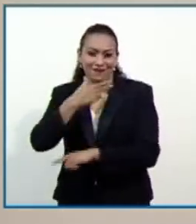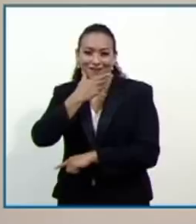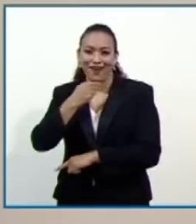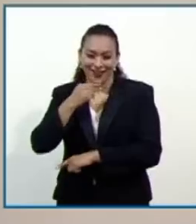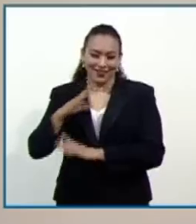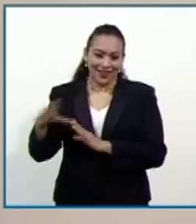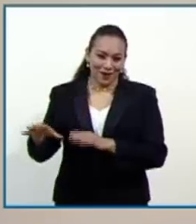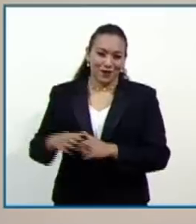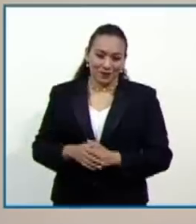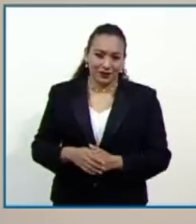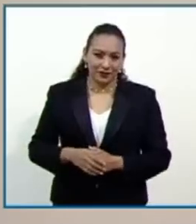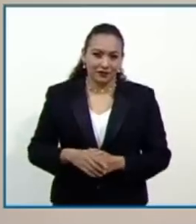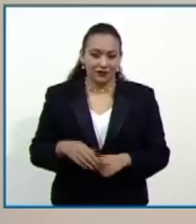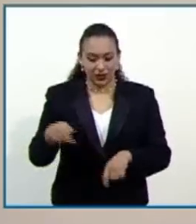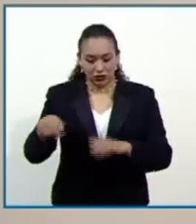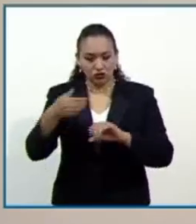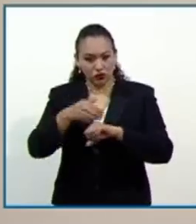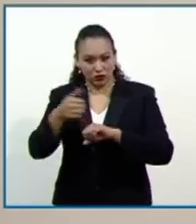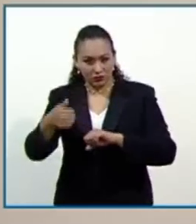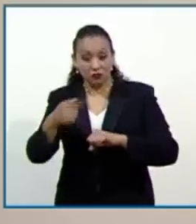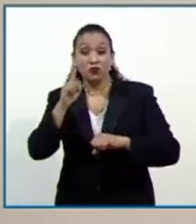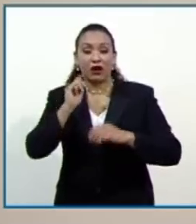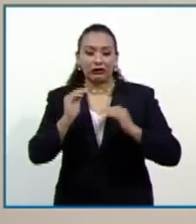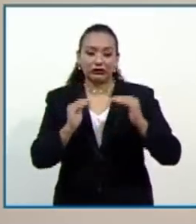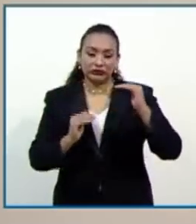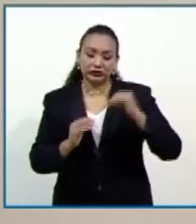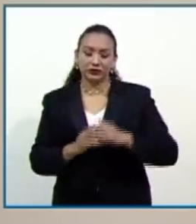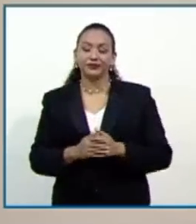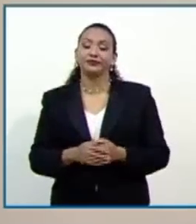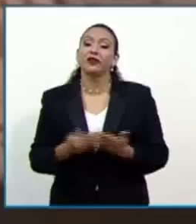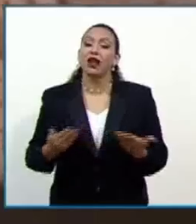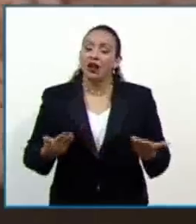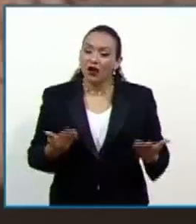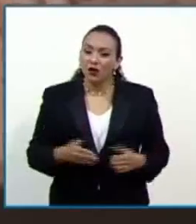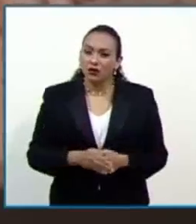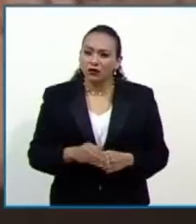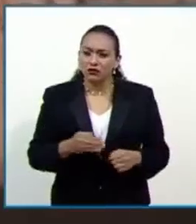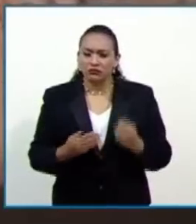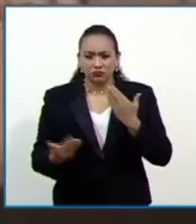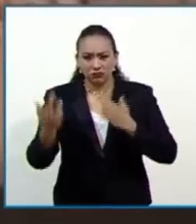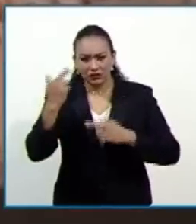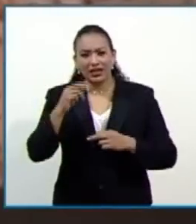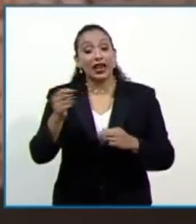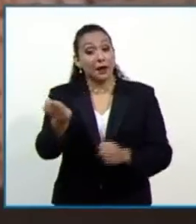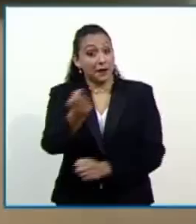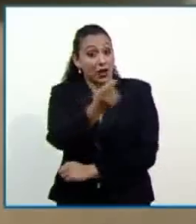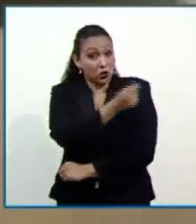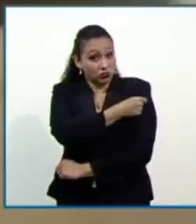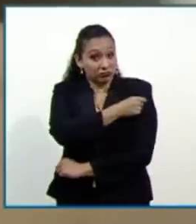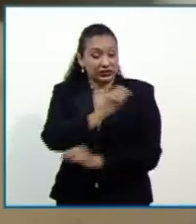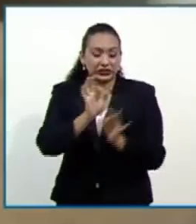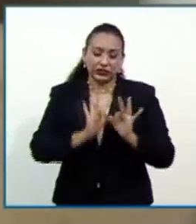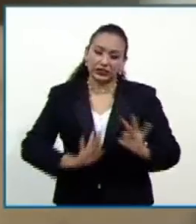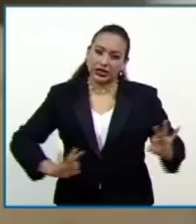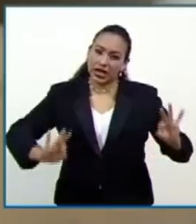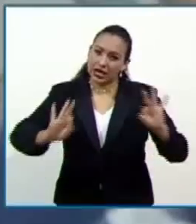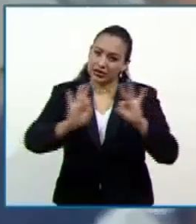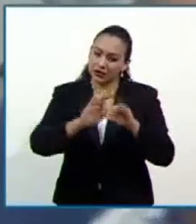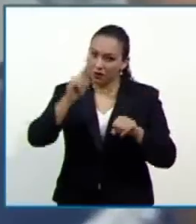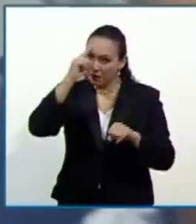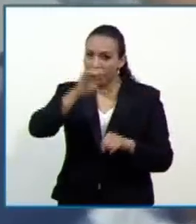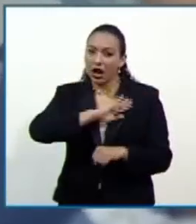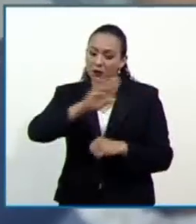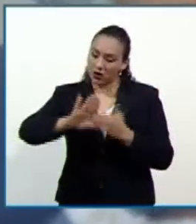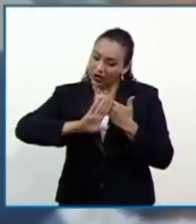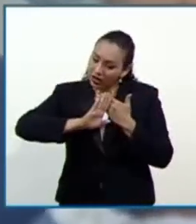es sexto lugar. Ante esta situación, expertos destacaron que la vacunación es fundamental para reducir la mortalidad